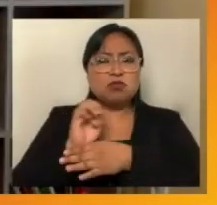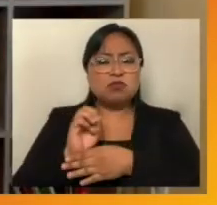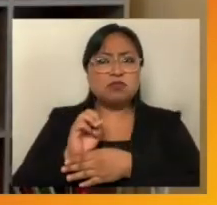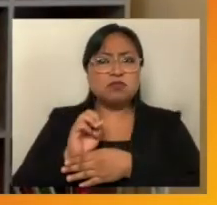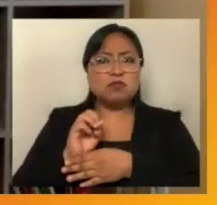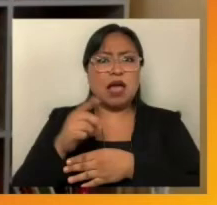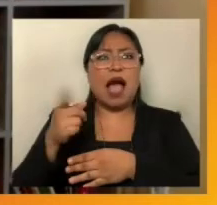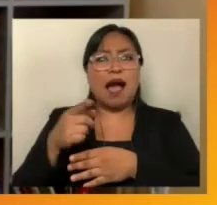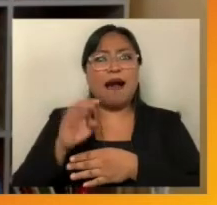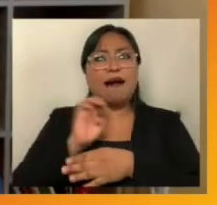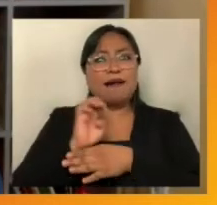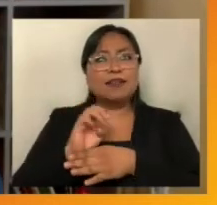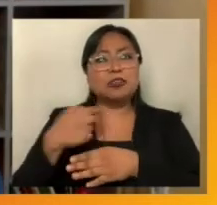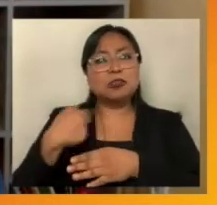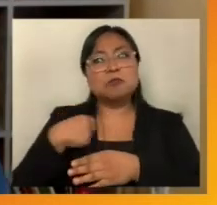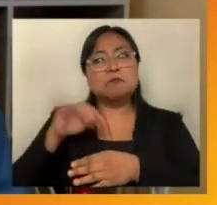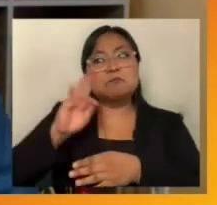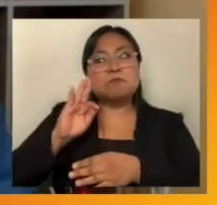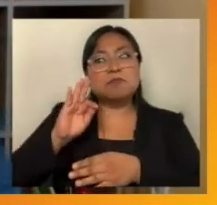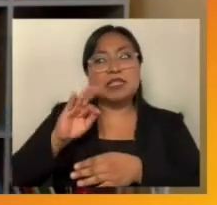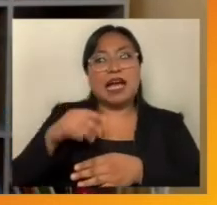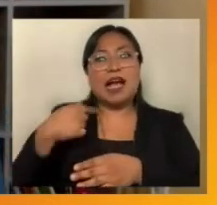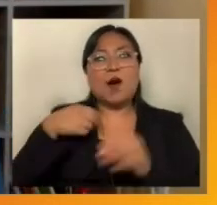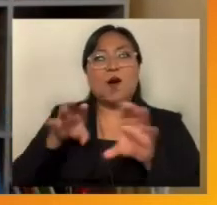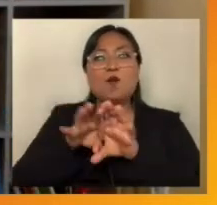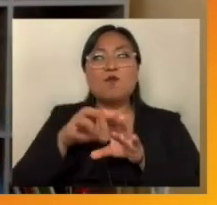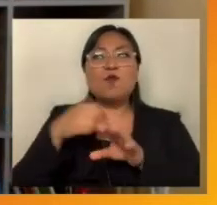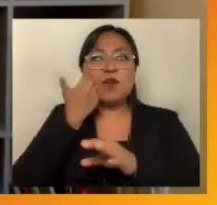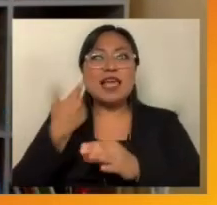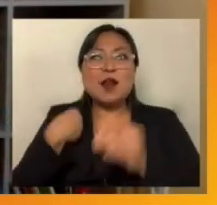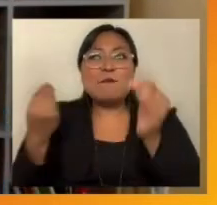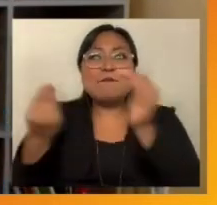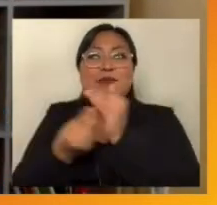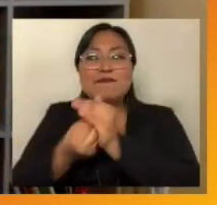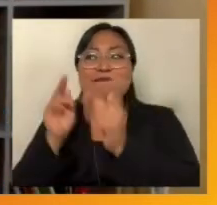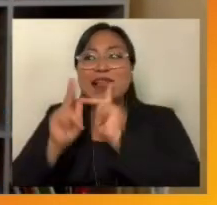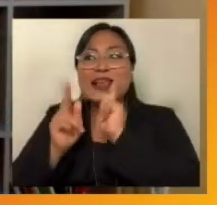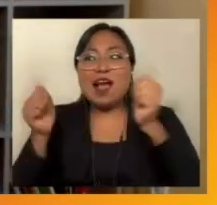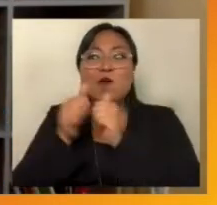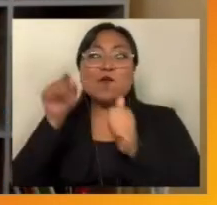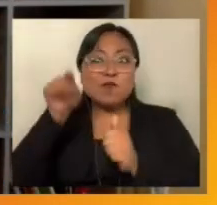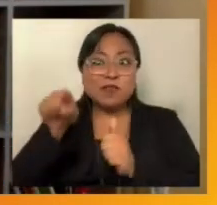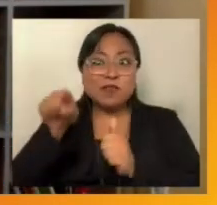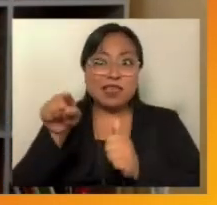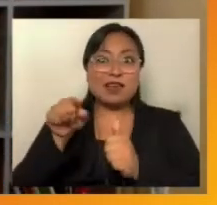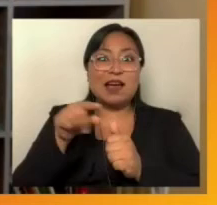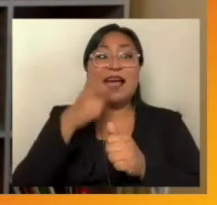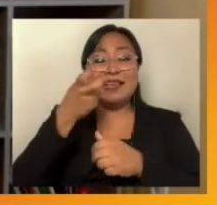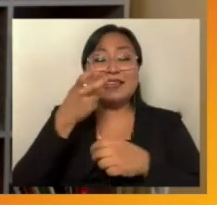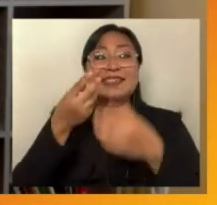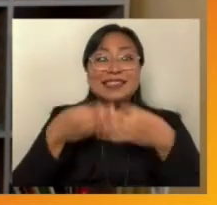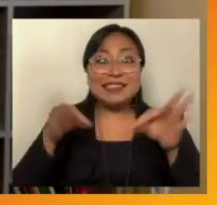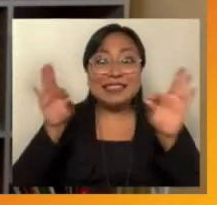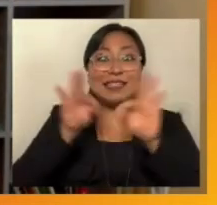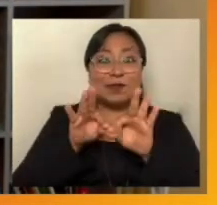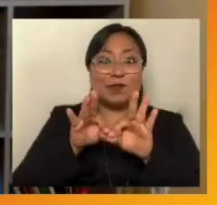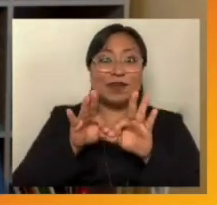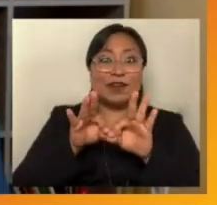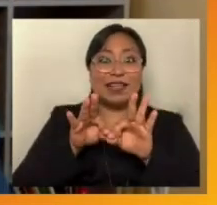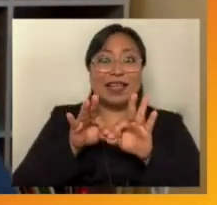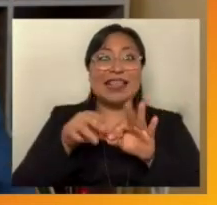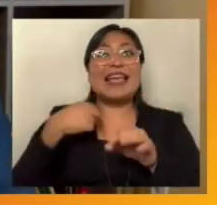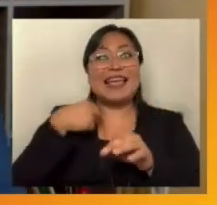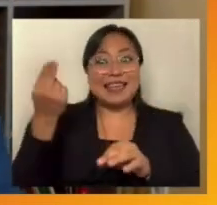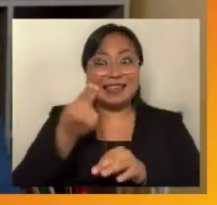sí que tendré más posibilidades de tener una conversación privada, que hemos dicho que son las conversaciones que